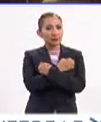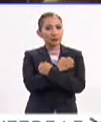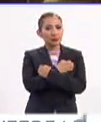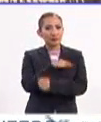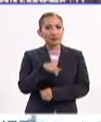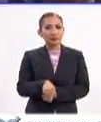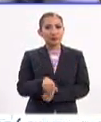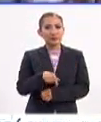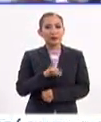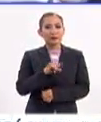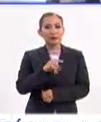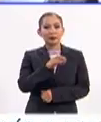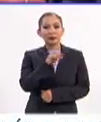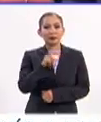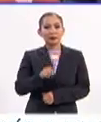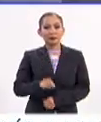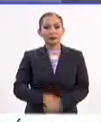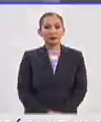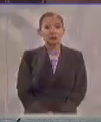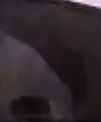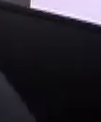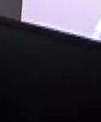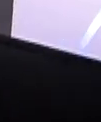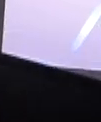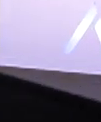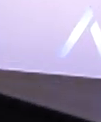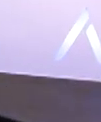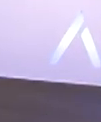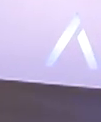educación. Quédate en Interfaz.